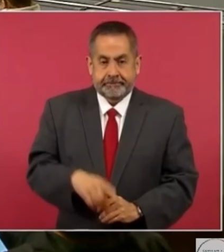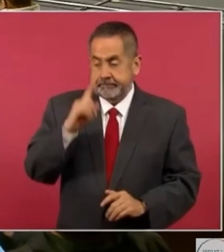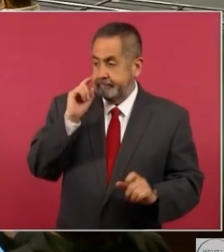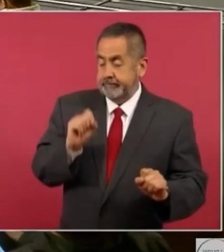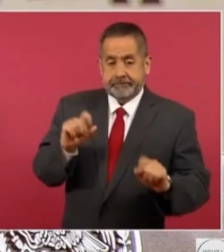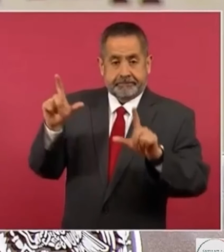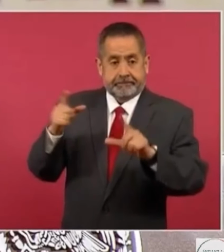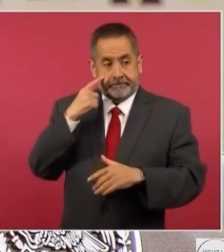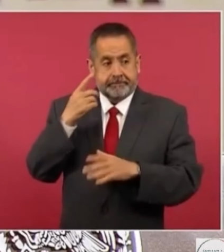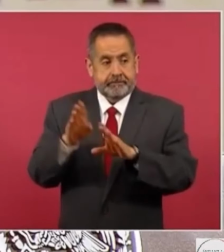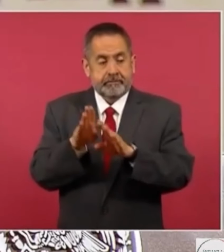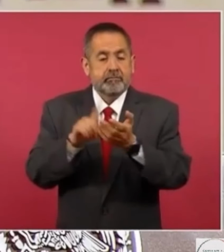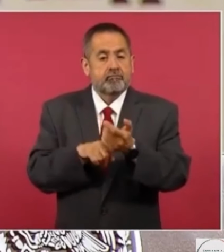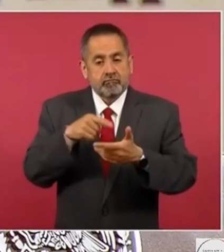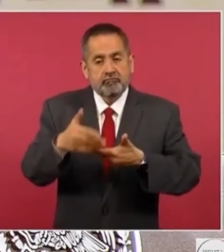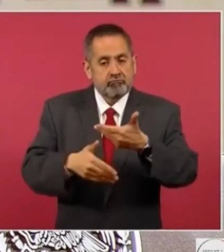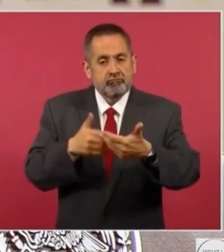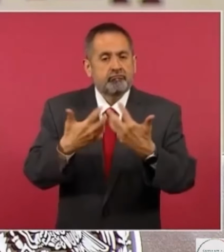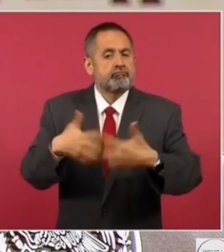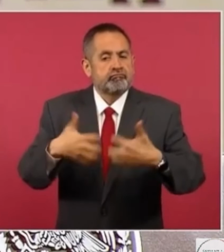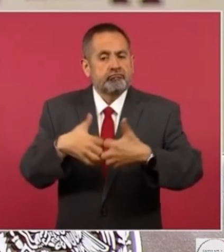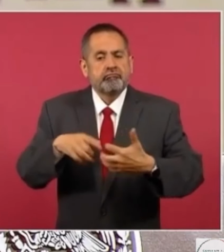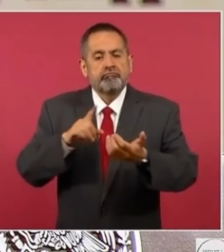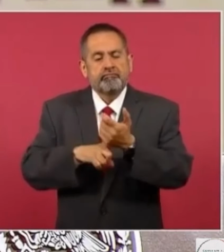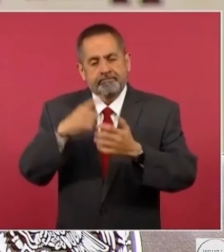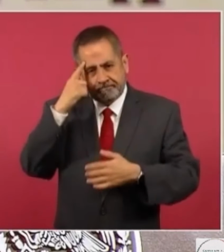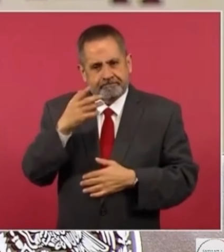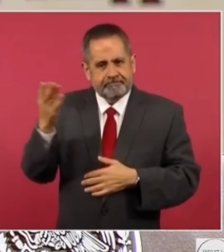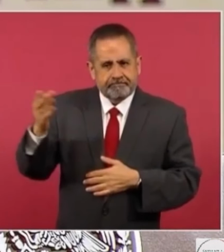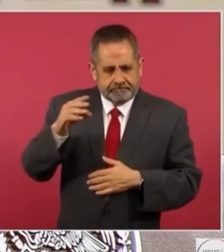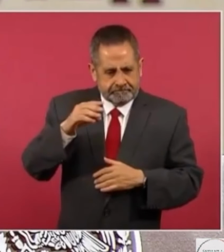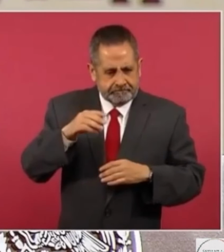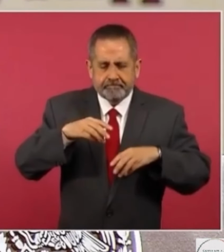habla del incremento de la producción para el programa de fertilizantes.